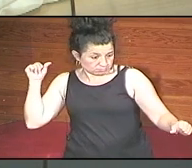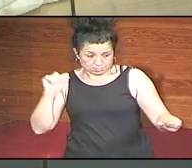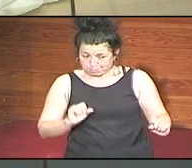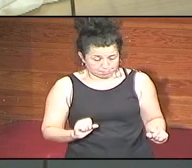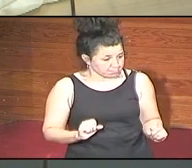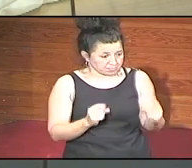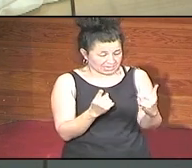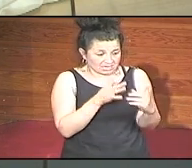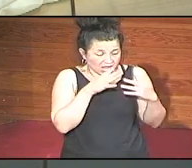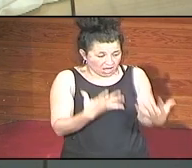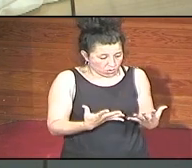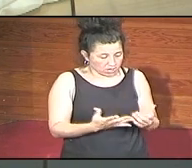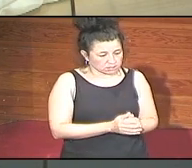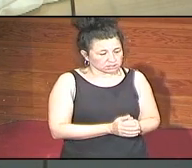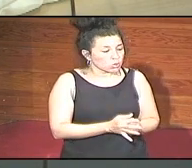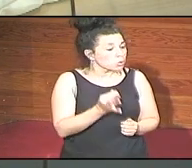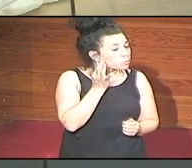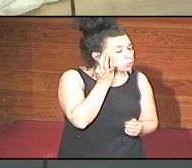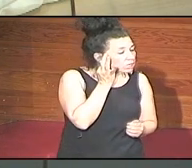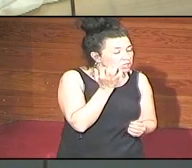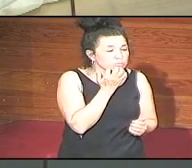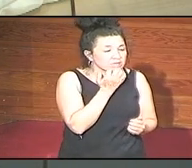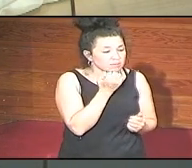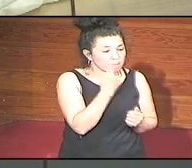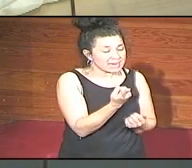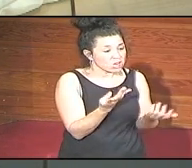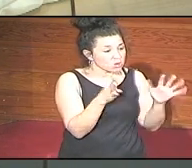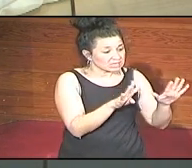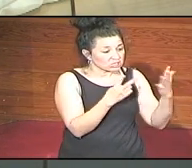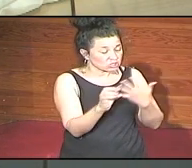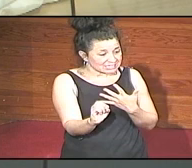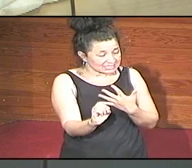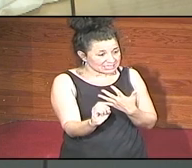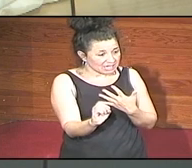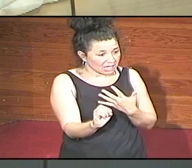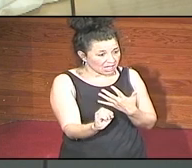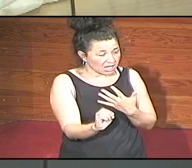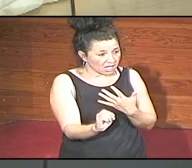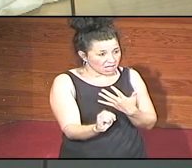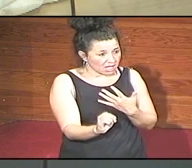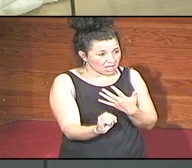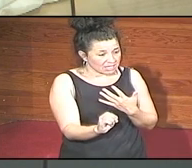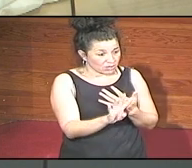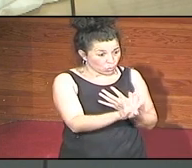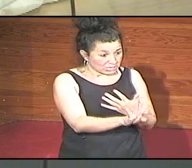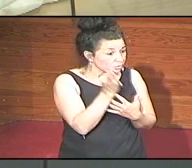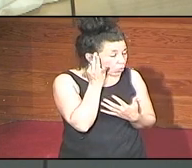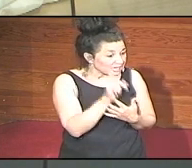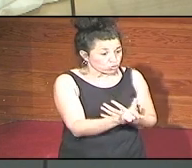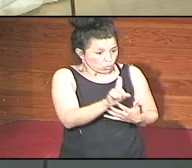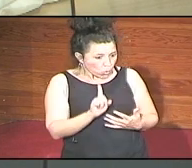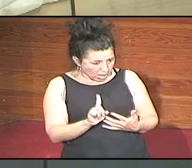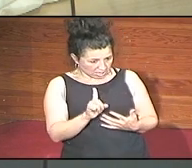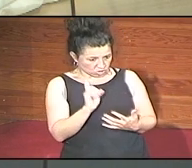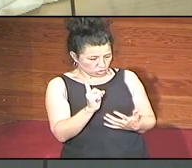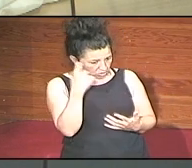más gente las mujeres por ejemplo en 1970 sólo sabía escribir y leer una de cada cuatro ahora en el